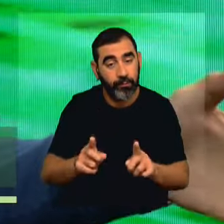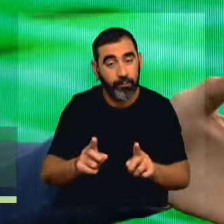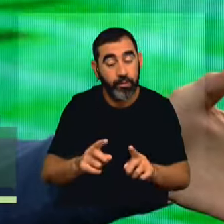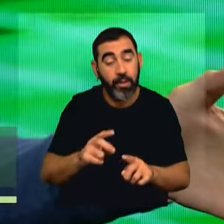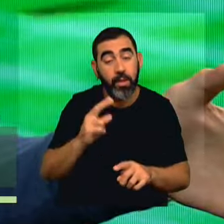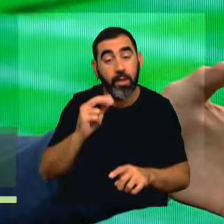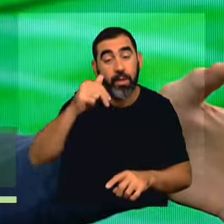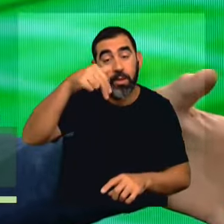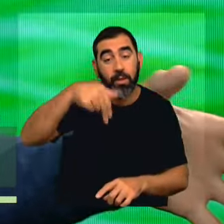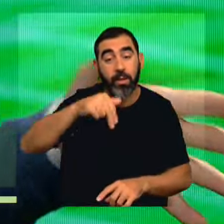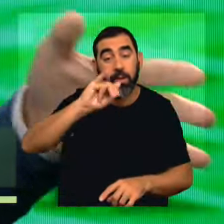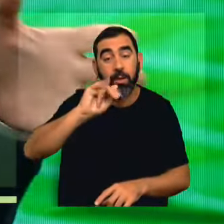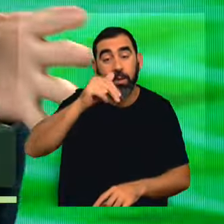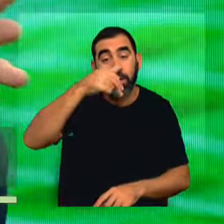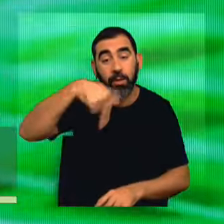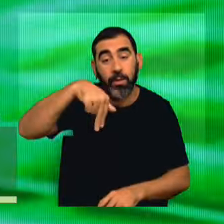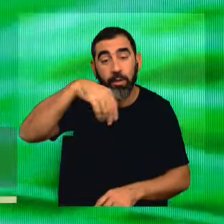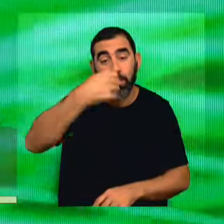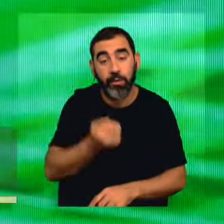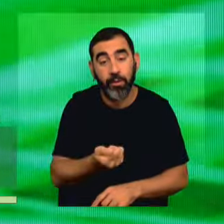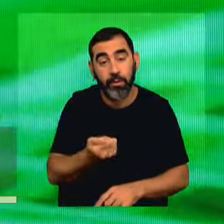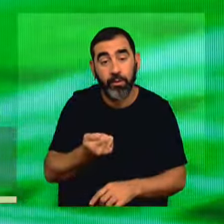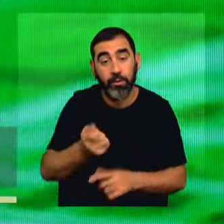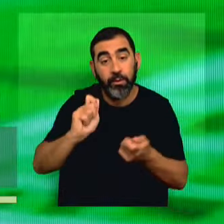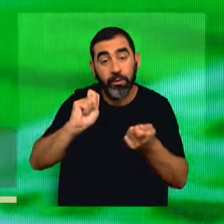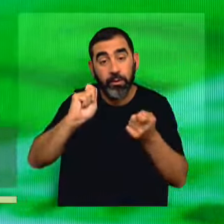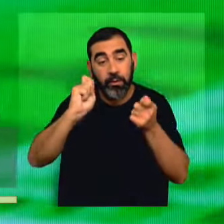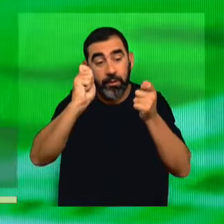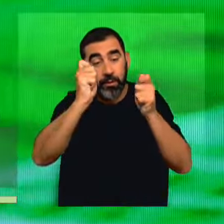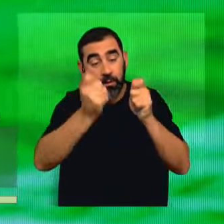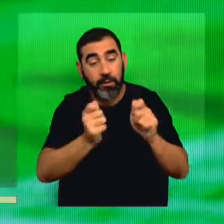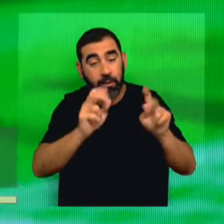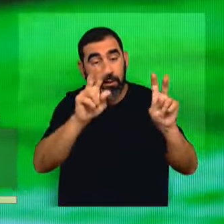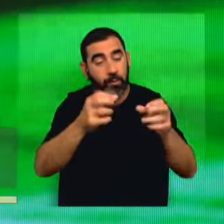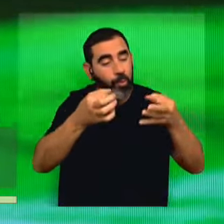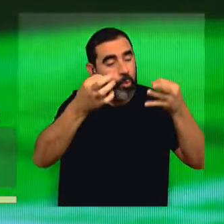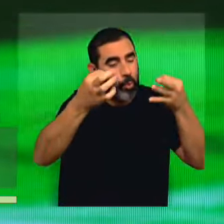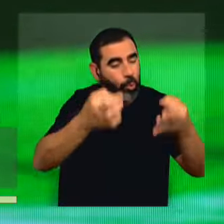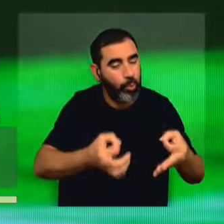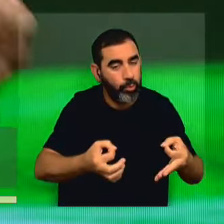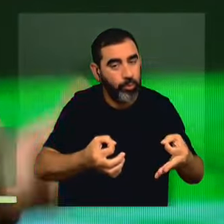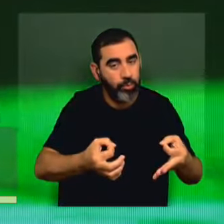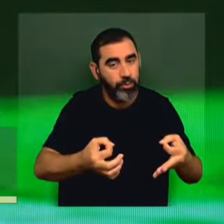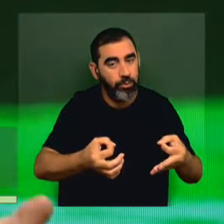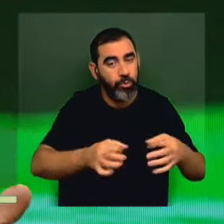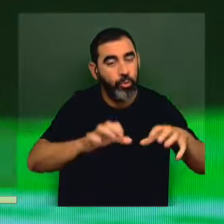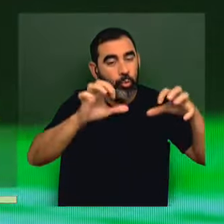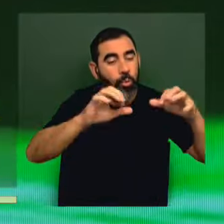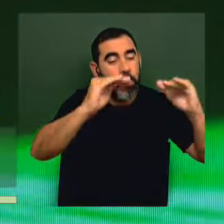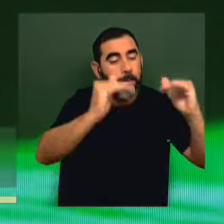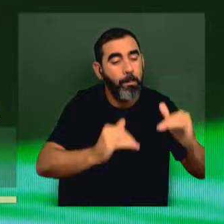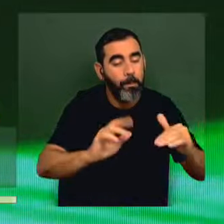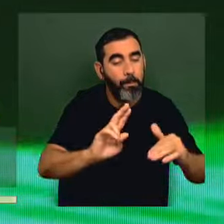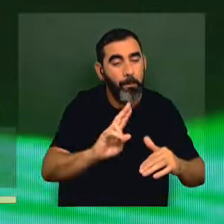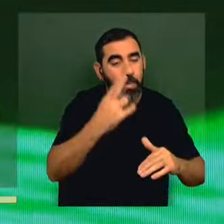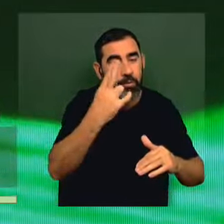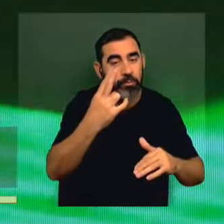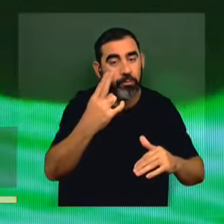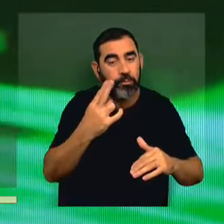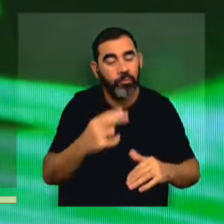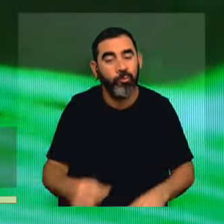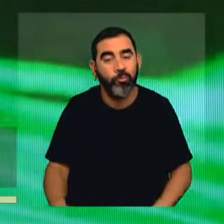Niña ahora con la oscilación de Julian en una fase que justamente hacía llover menos Uruguay es decir esta